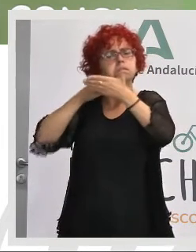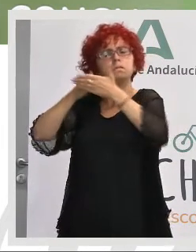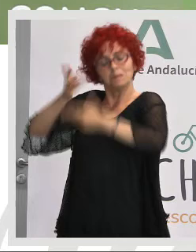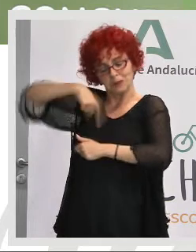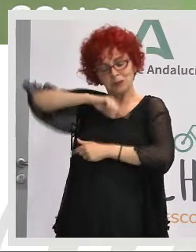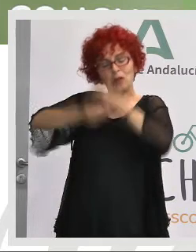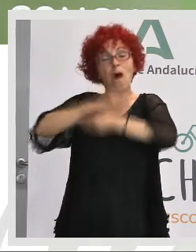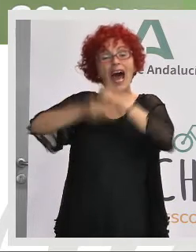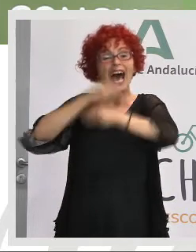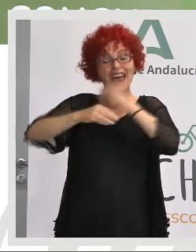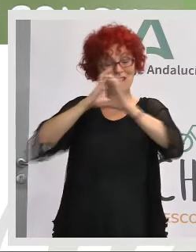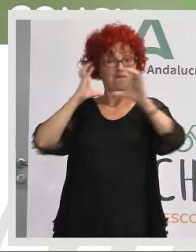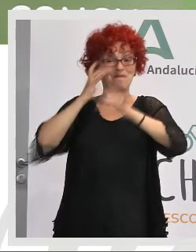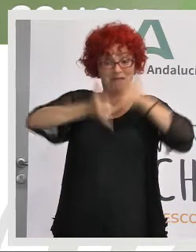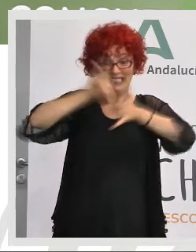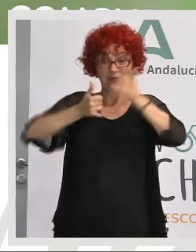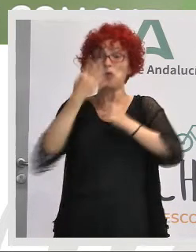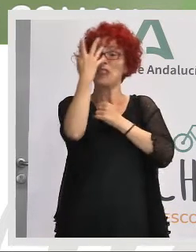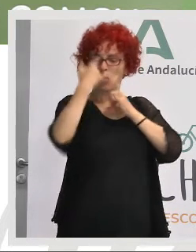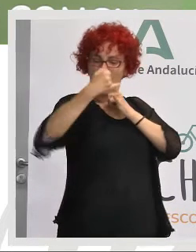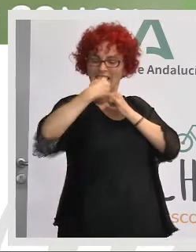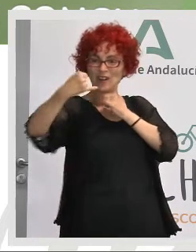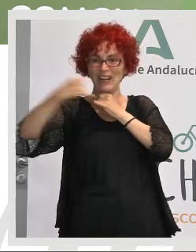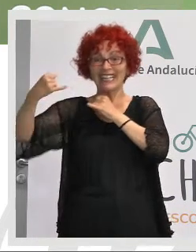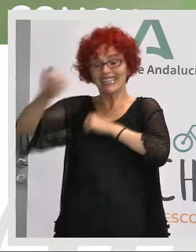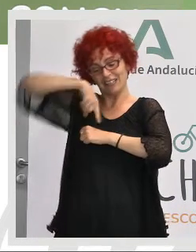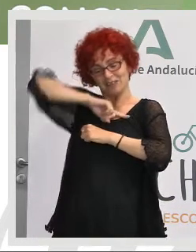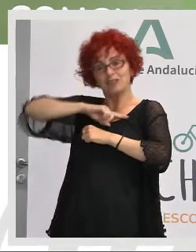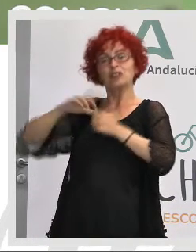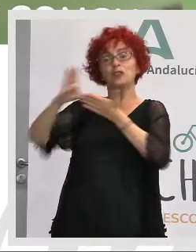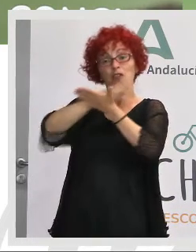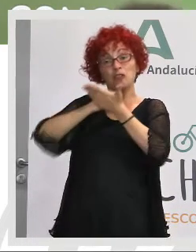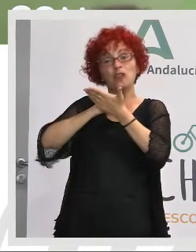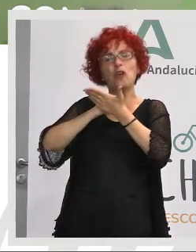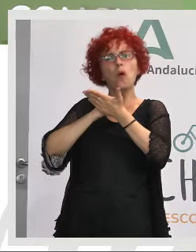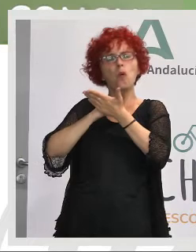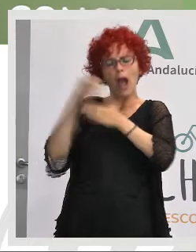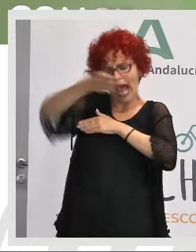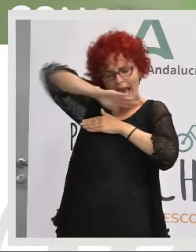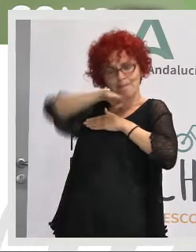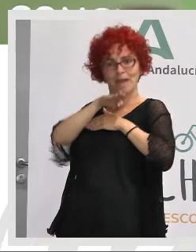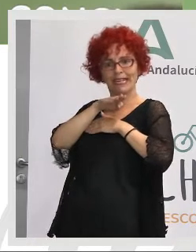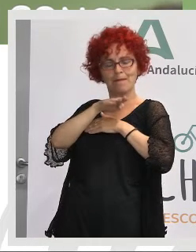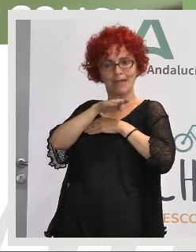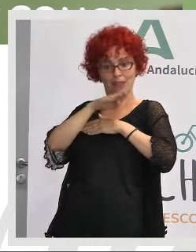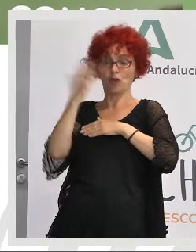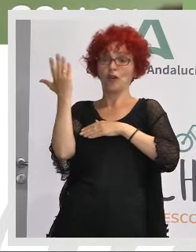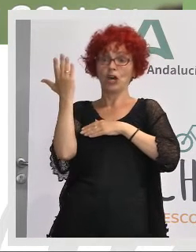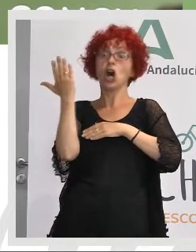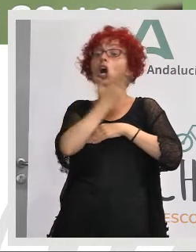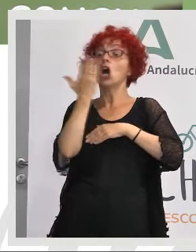de 4 líneas con multitud de alumnos, un cómodo aparcabicis justo en la entrada al centro, alquiler de bicicletas